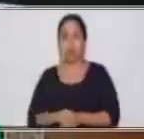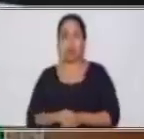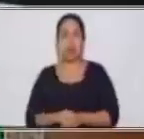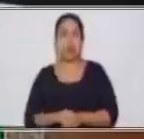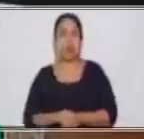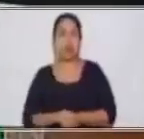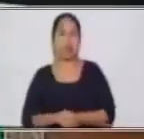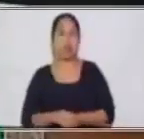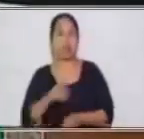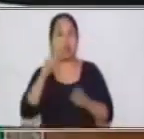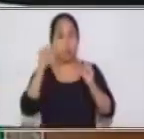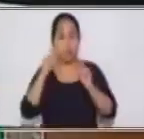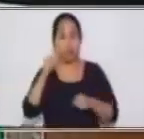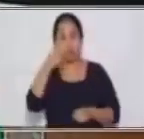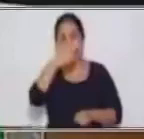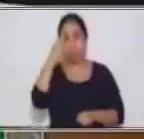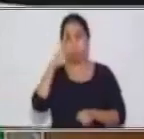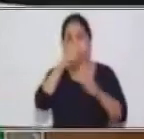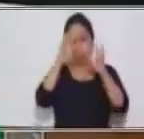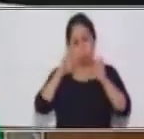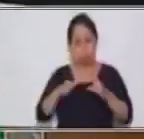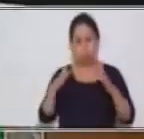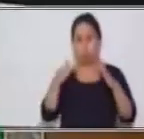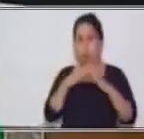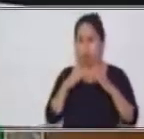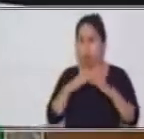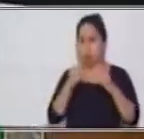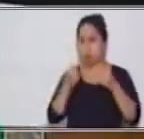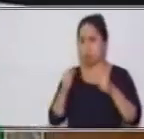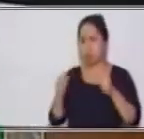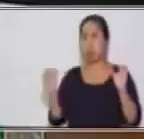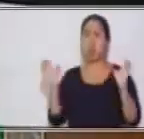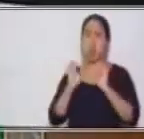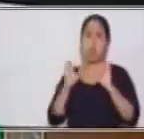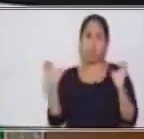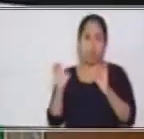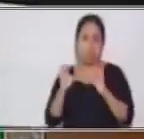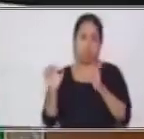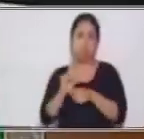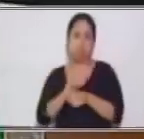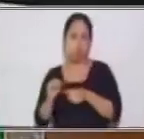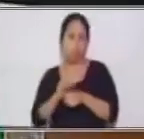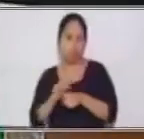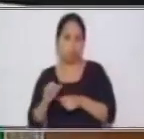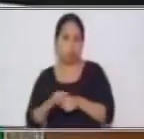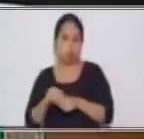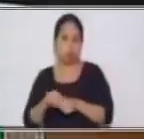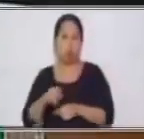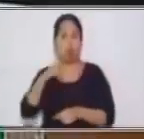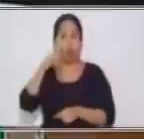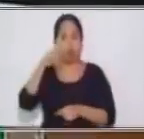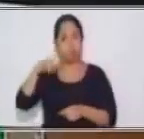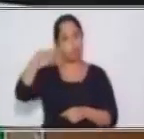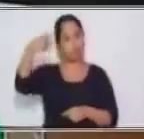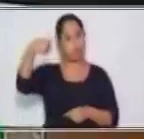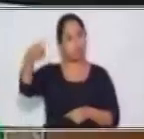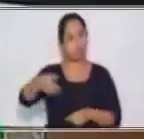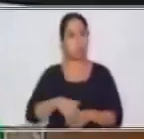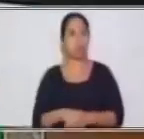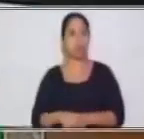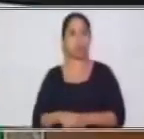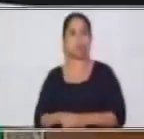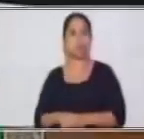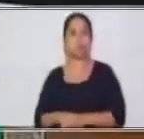puedes trabajar con alguien más en casa haciendo ejercicios aplicativos que veremos en próximos programas.